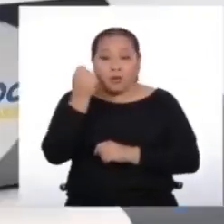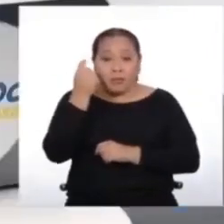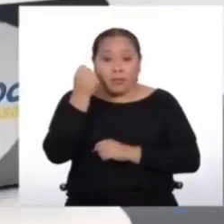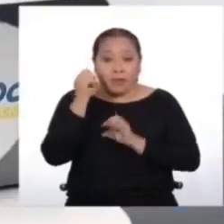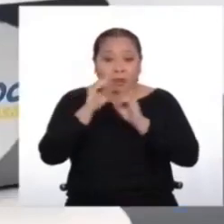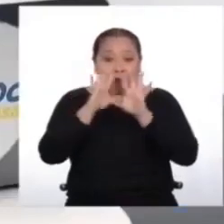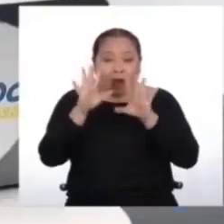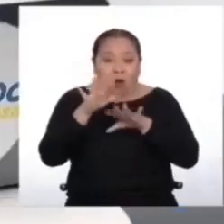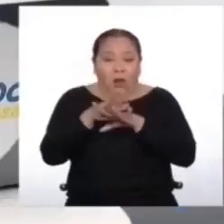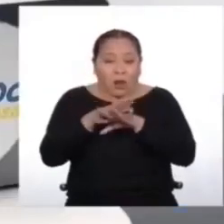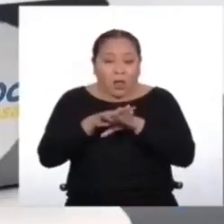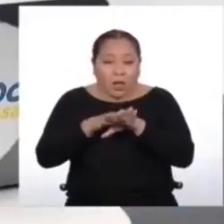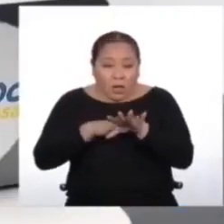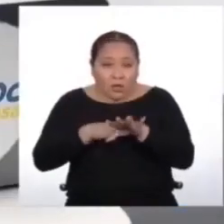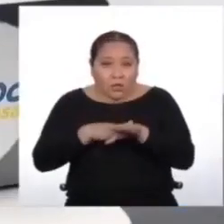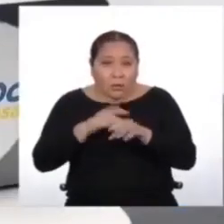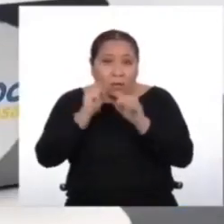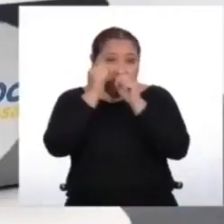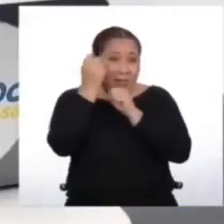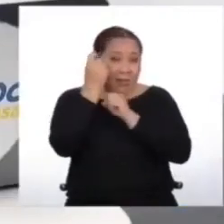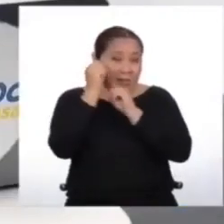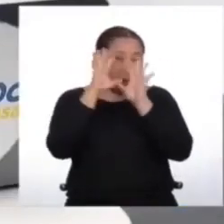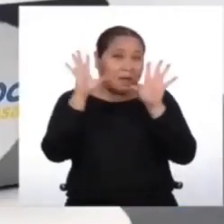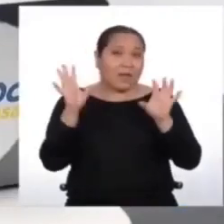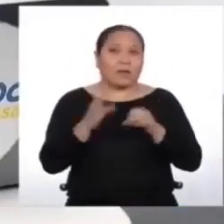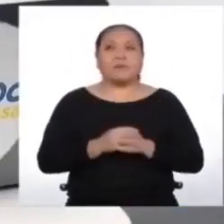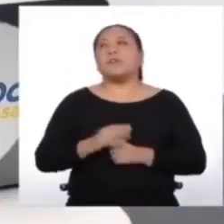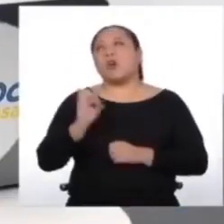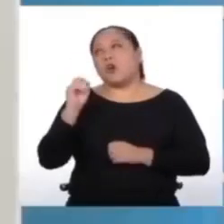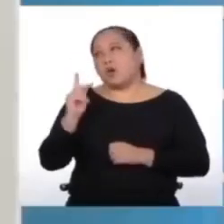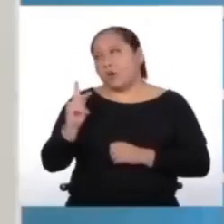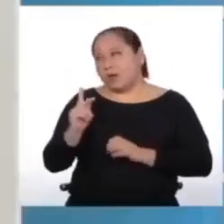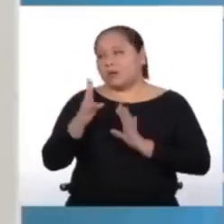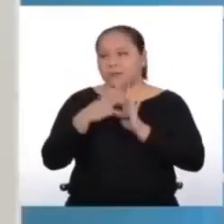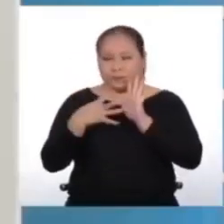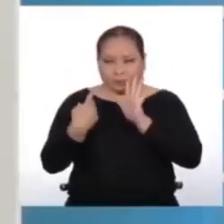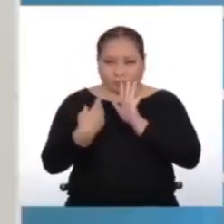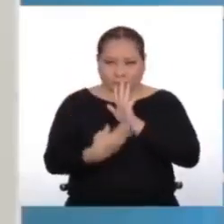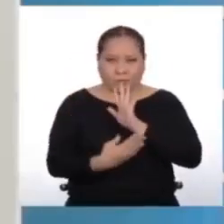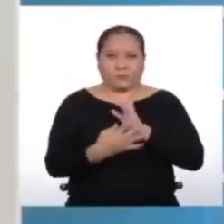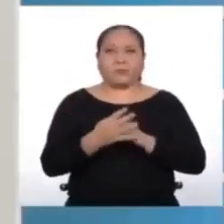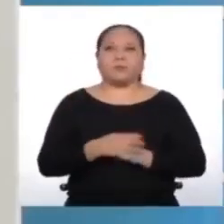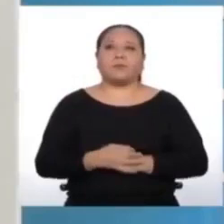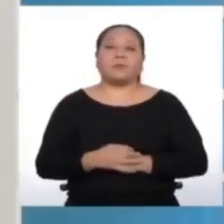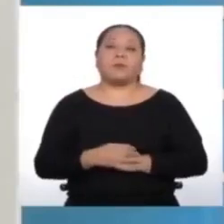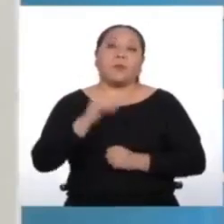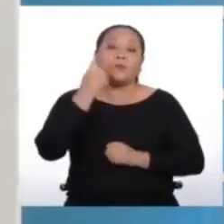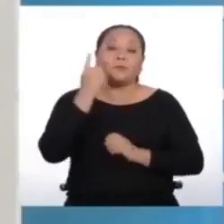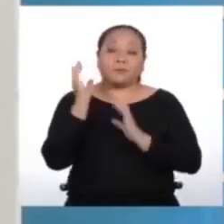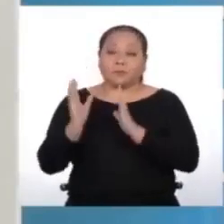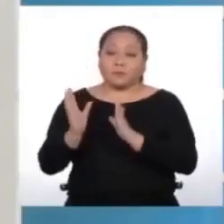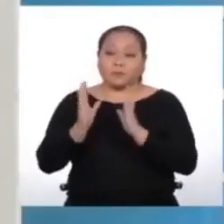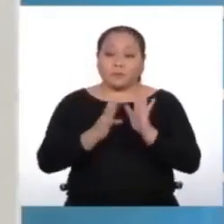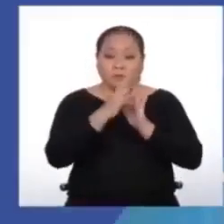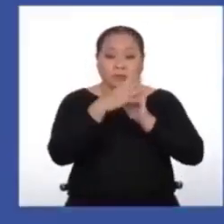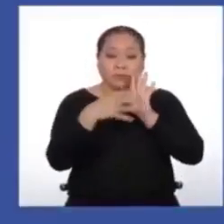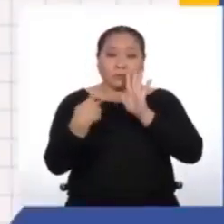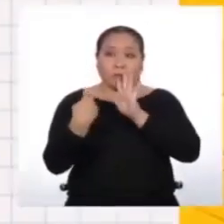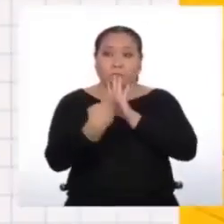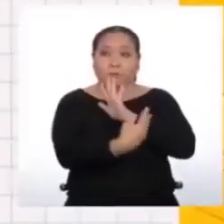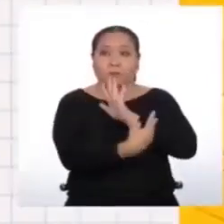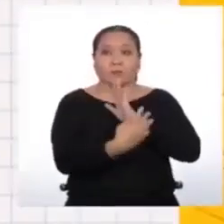cámara lenta. Bueno, vamos por la segura primero. Podemos primero ordenar los datos en una tabla, como